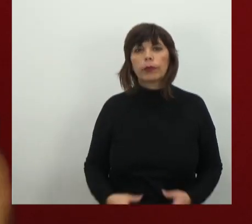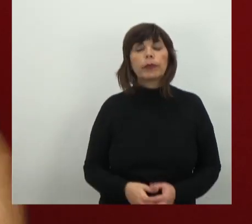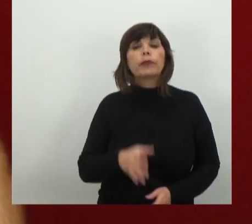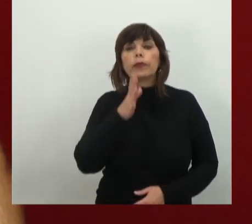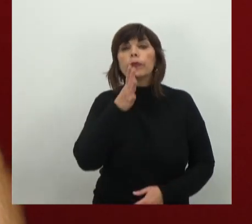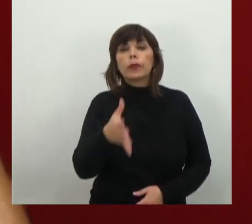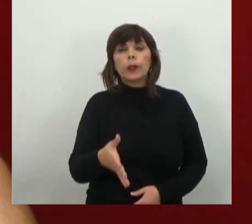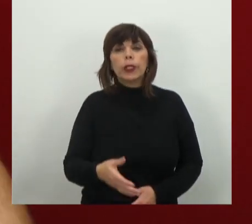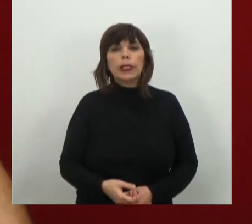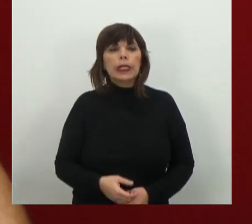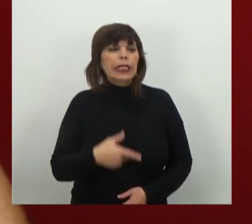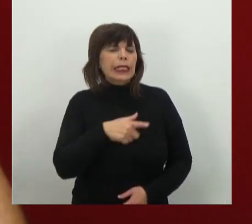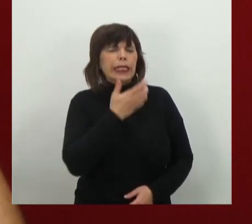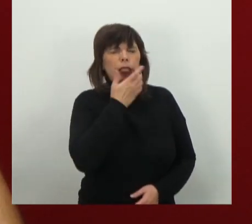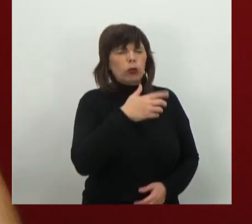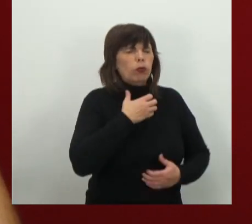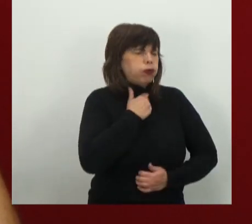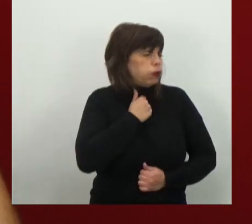Porque cuando uno se sienta agobiado,